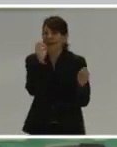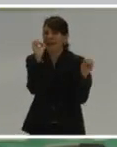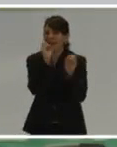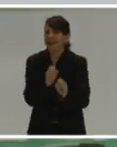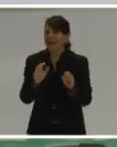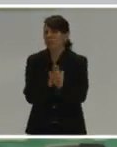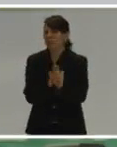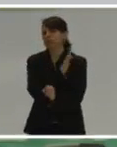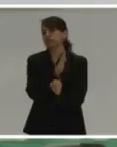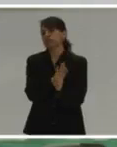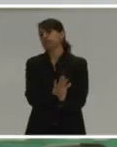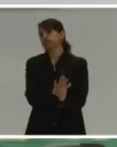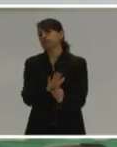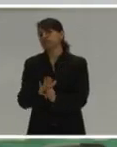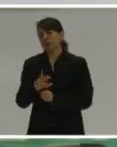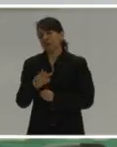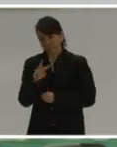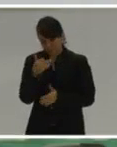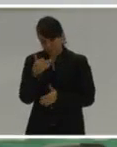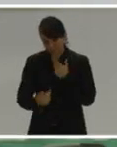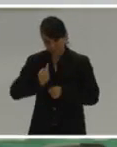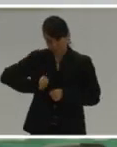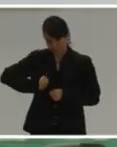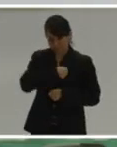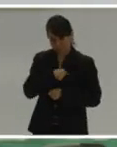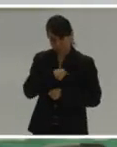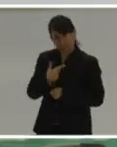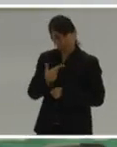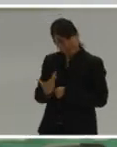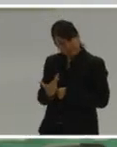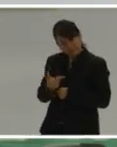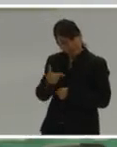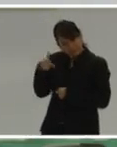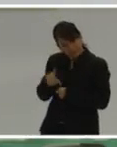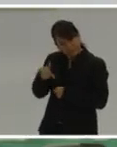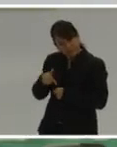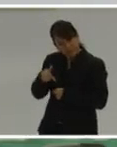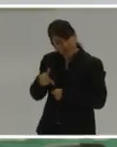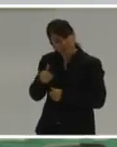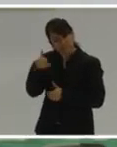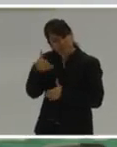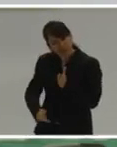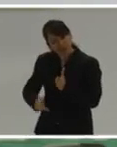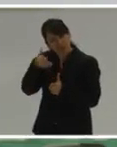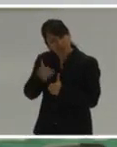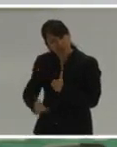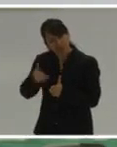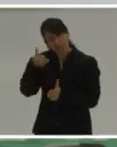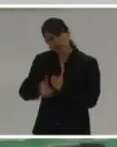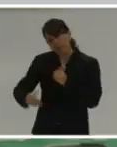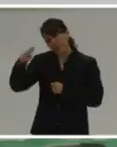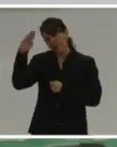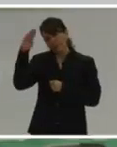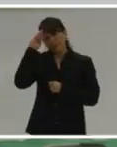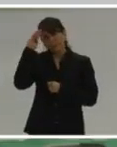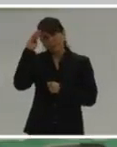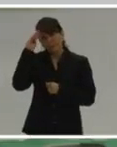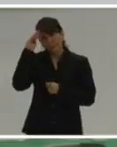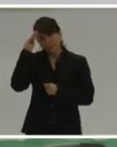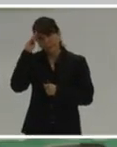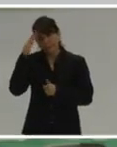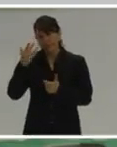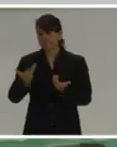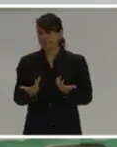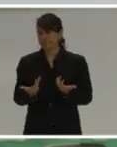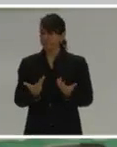vemos que nos falta, ¿no? Que nos falta bastante, porque no por ser cultura también es